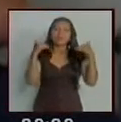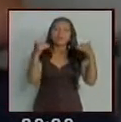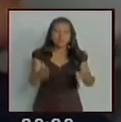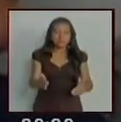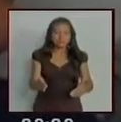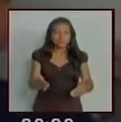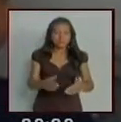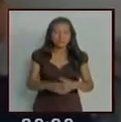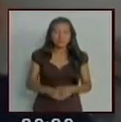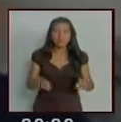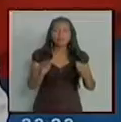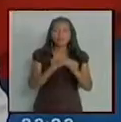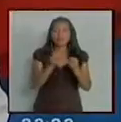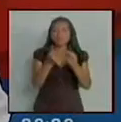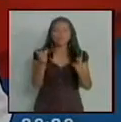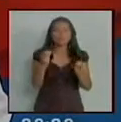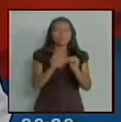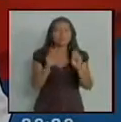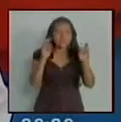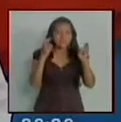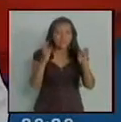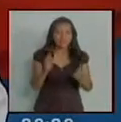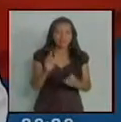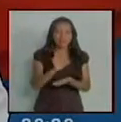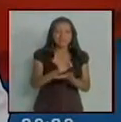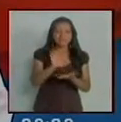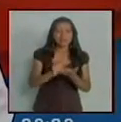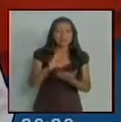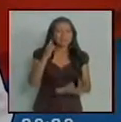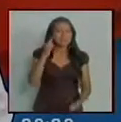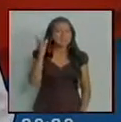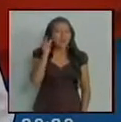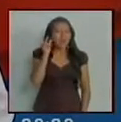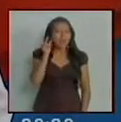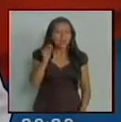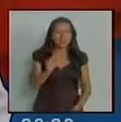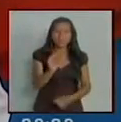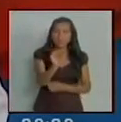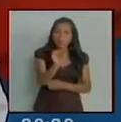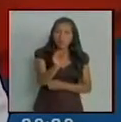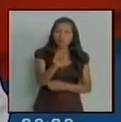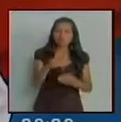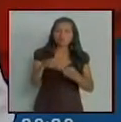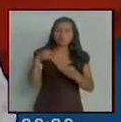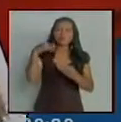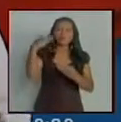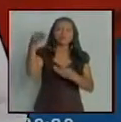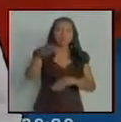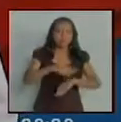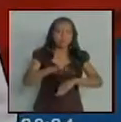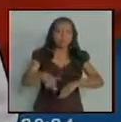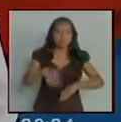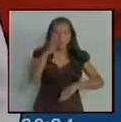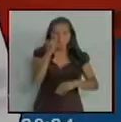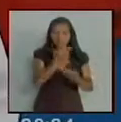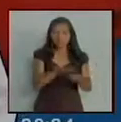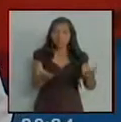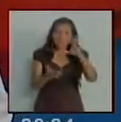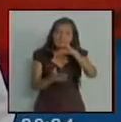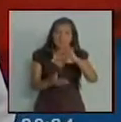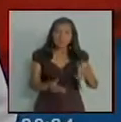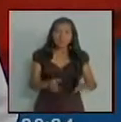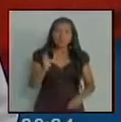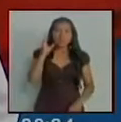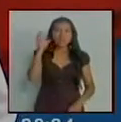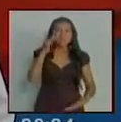en lo que son las discapacidades auditivas leves son diagnosticadas tardíamente. ¿Por qué? Porque el niño como que nunca ha escuchado bien, no sabe